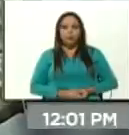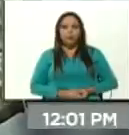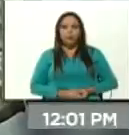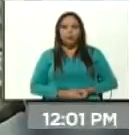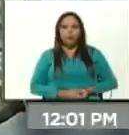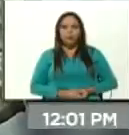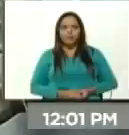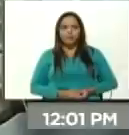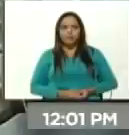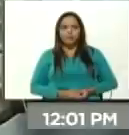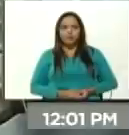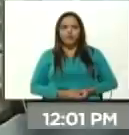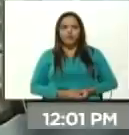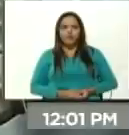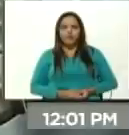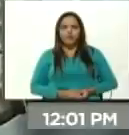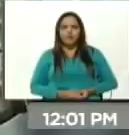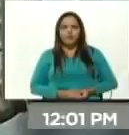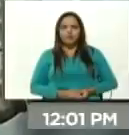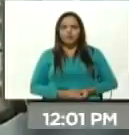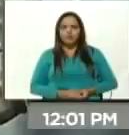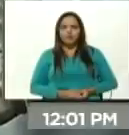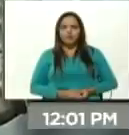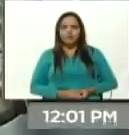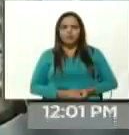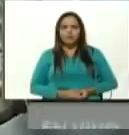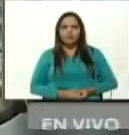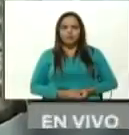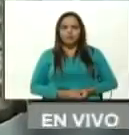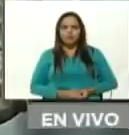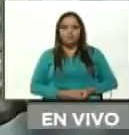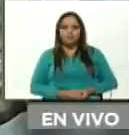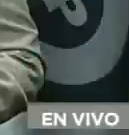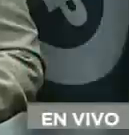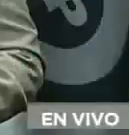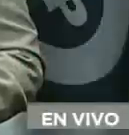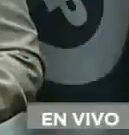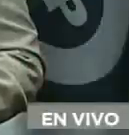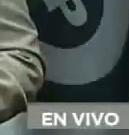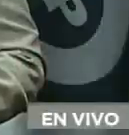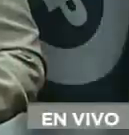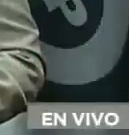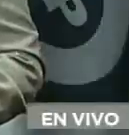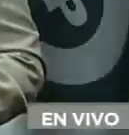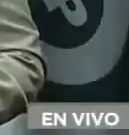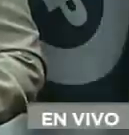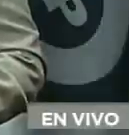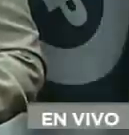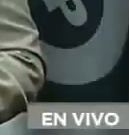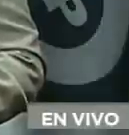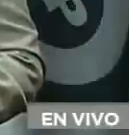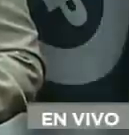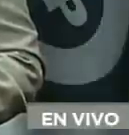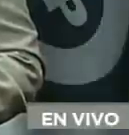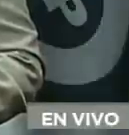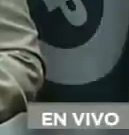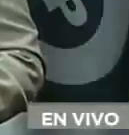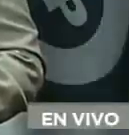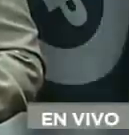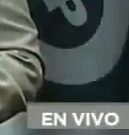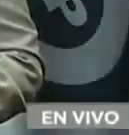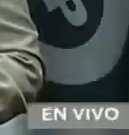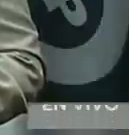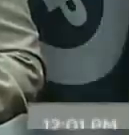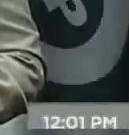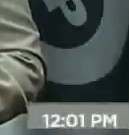100 casos sugeridos por esta oficina relativos a muertes en protesta, tratos crueles e